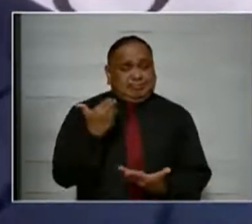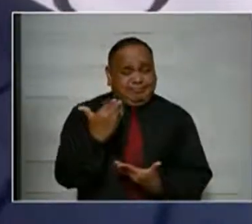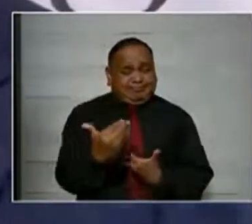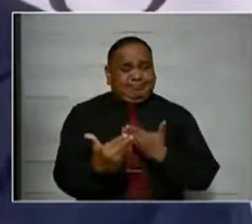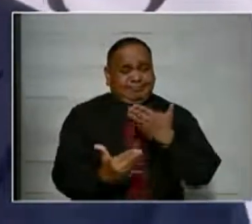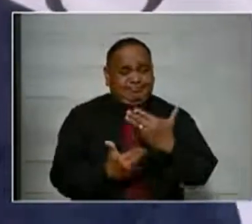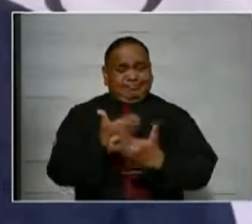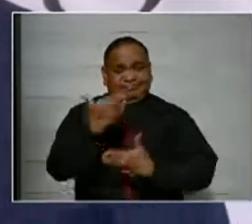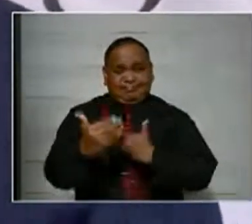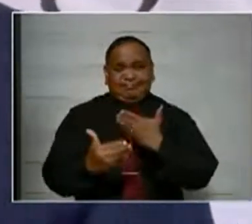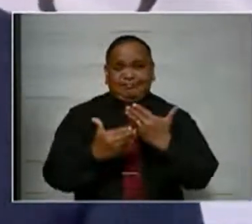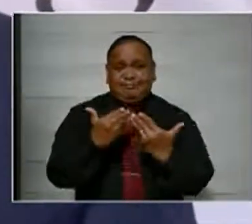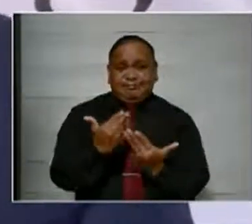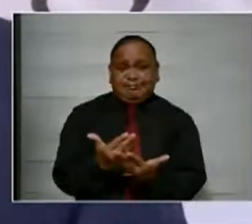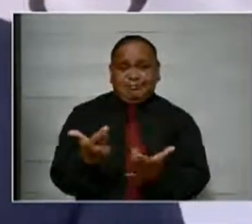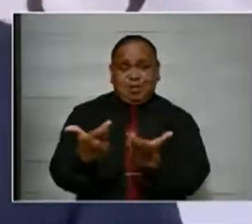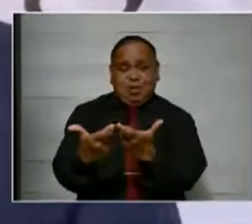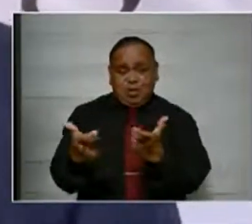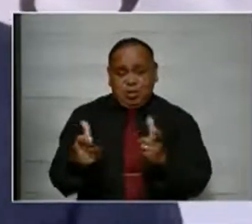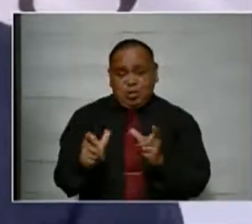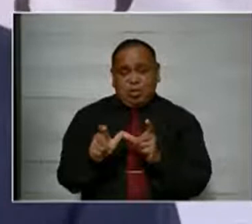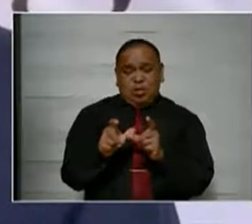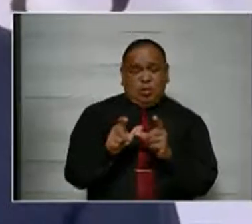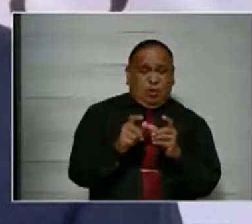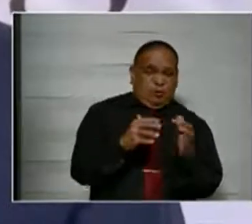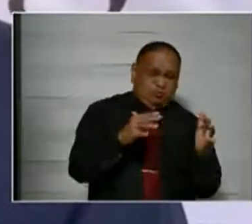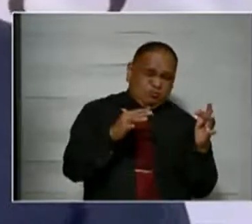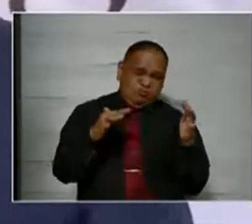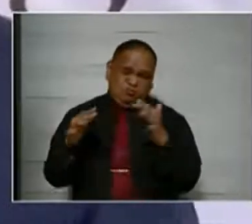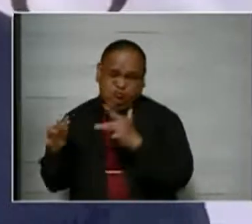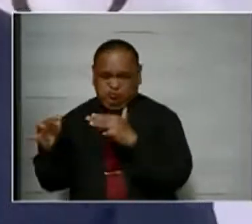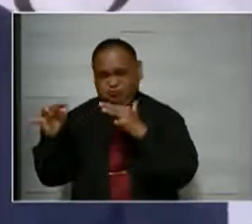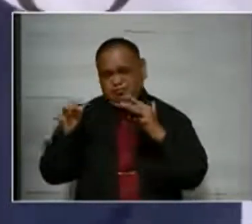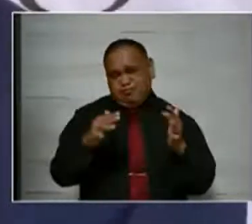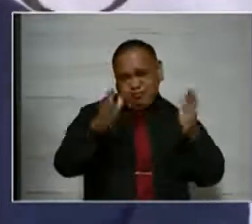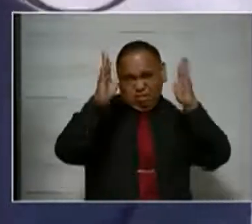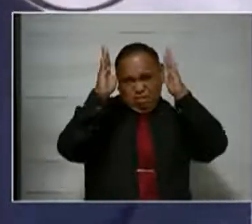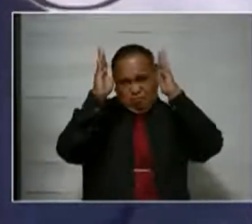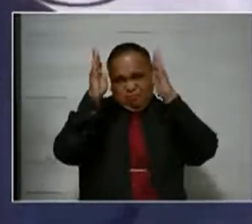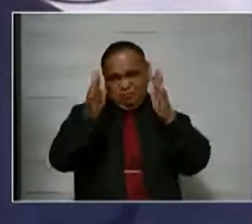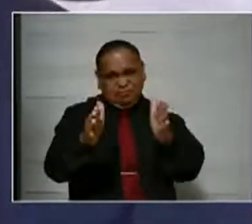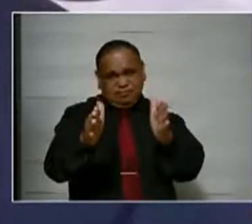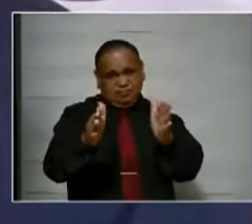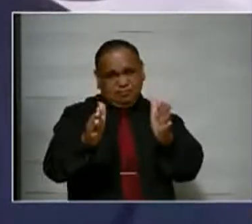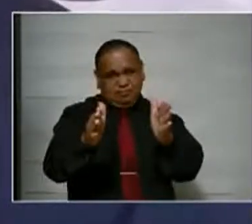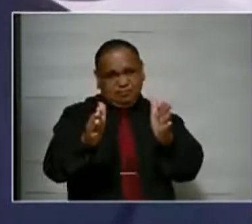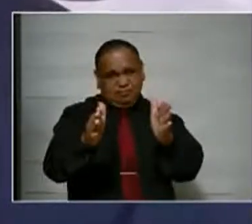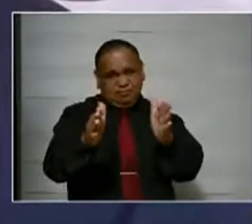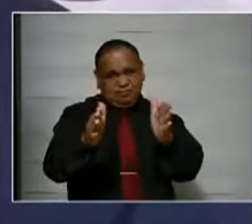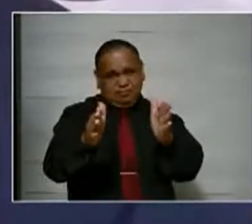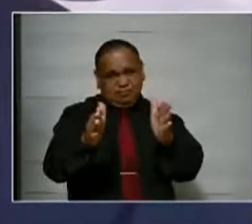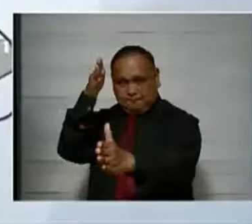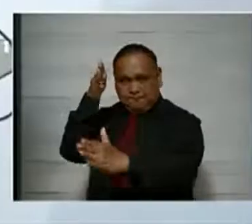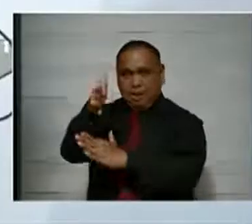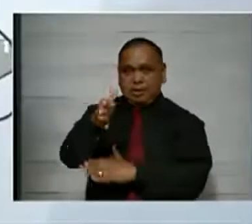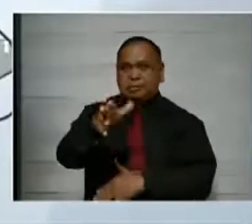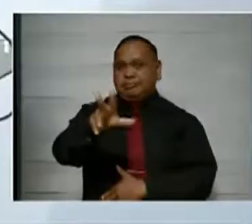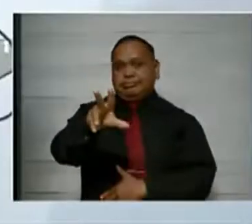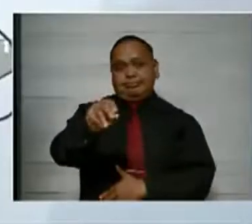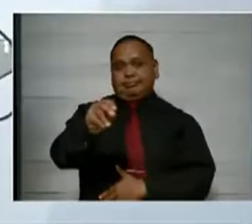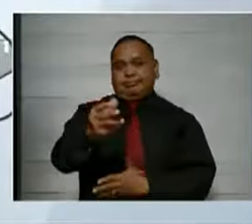en que el movimiento se conduzca a caminos sin retorno cuando